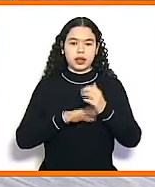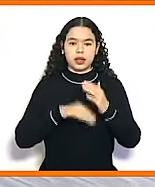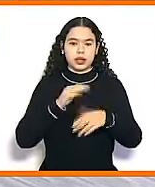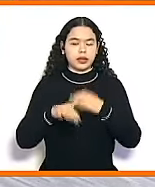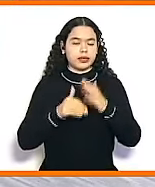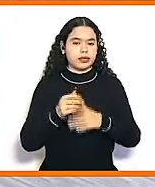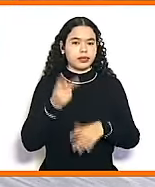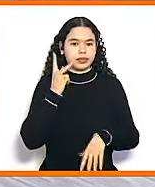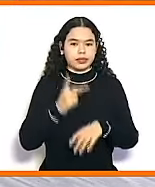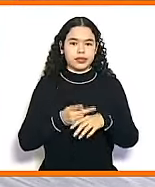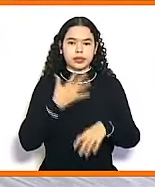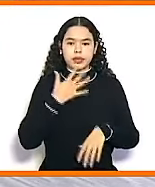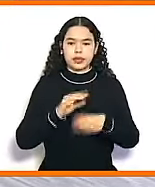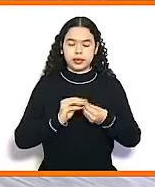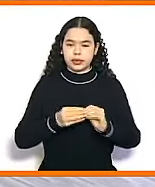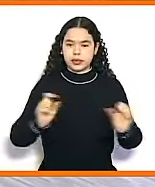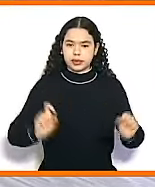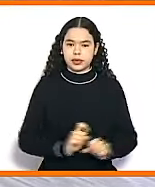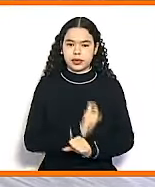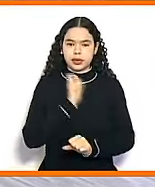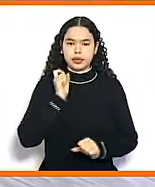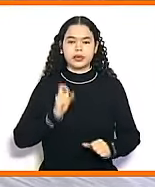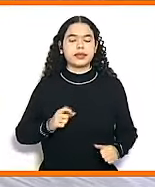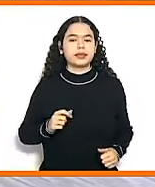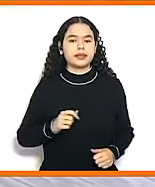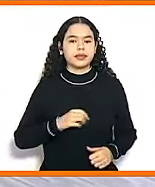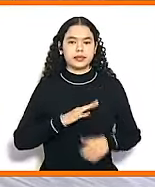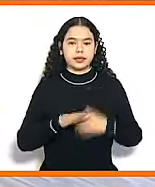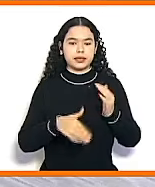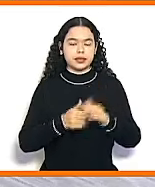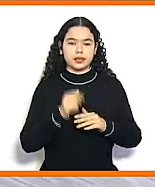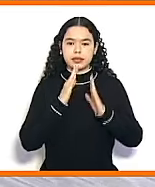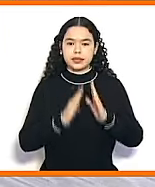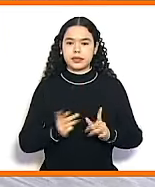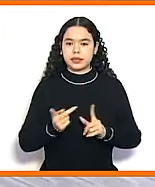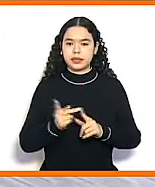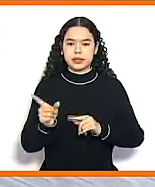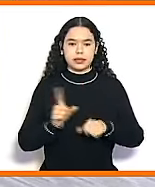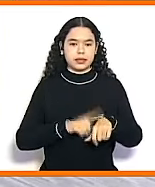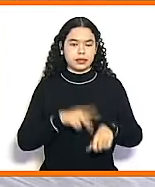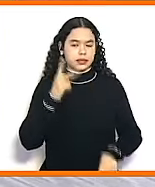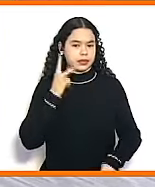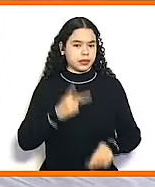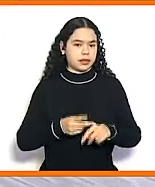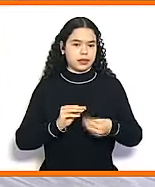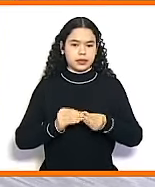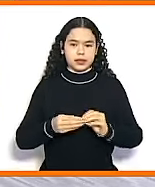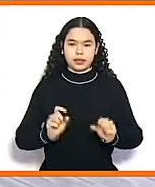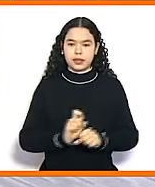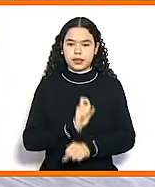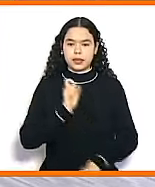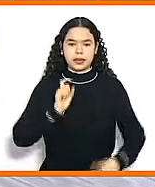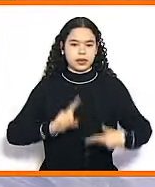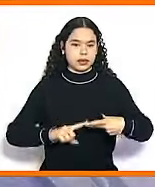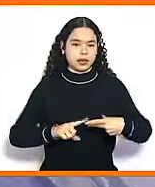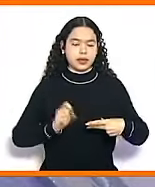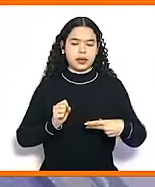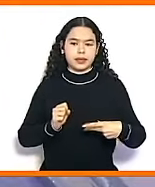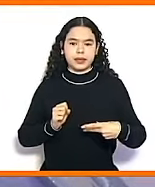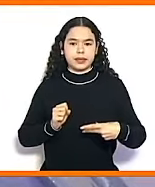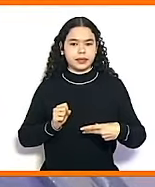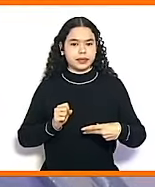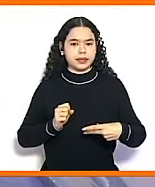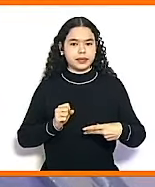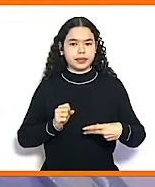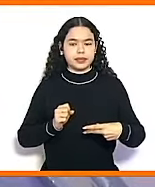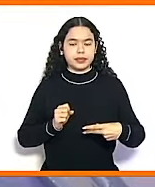daremos a conocer el afortunado número ganador con tu catro echada en mano en posición uno su número ganador con su primer dígito en premiados Y